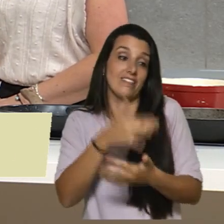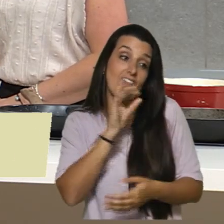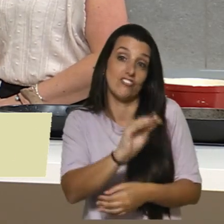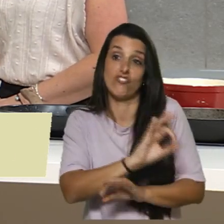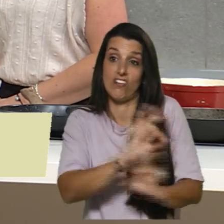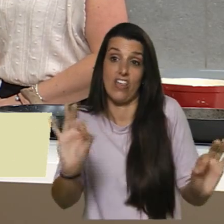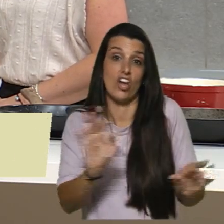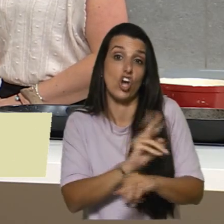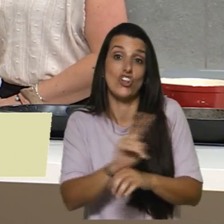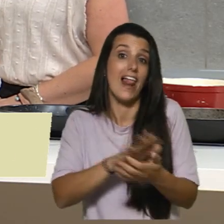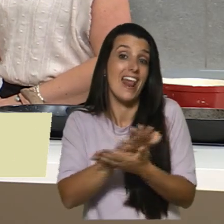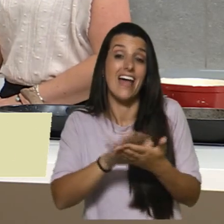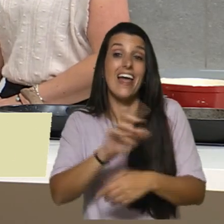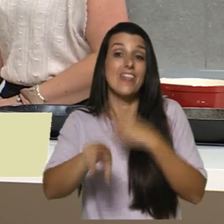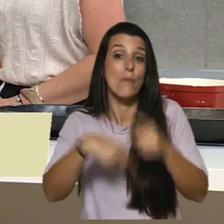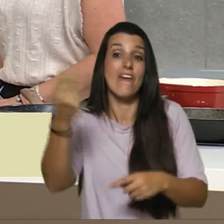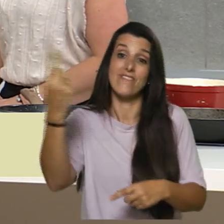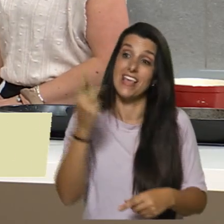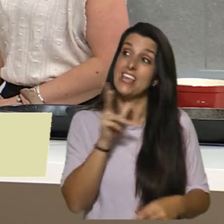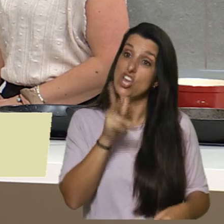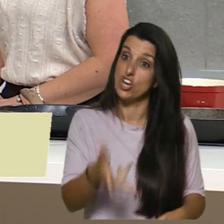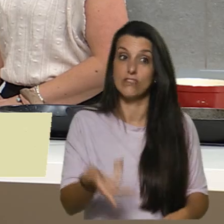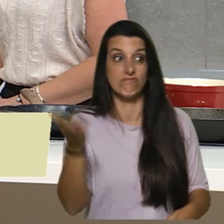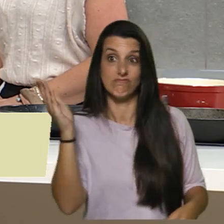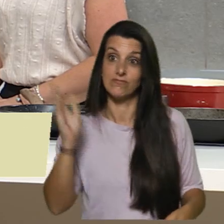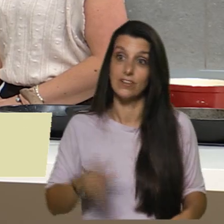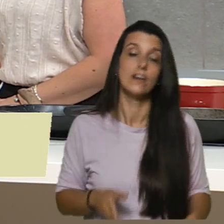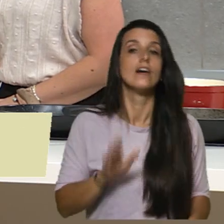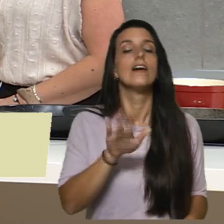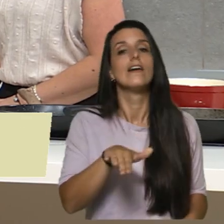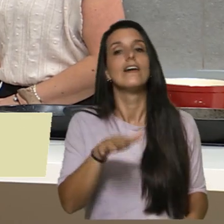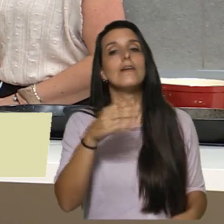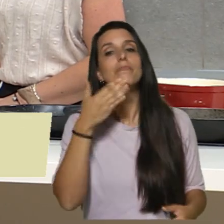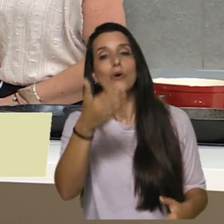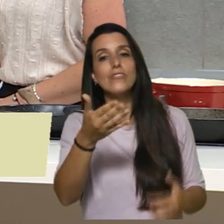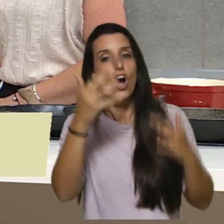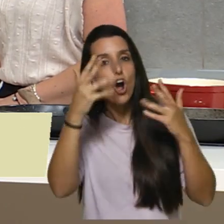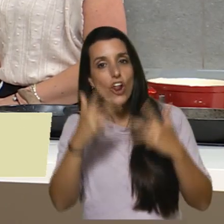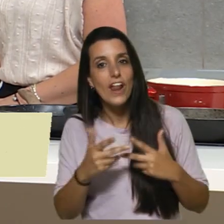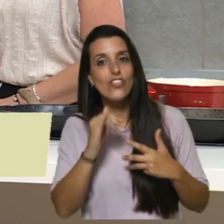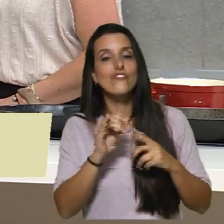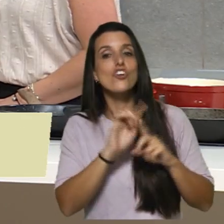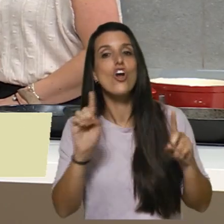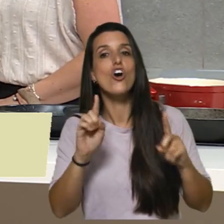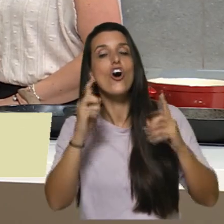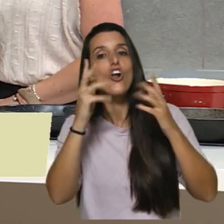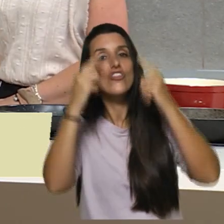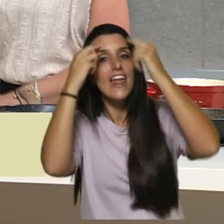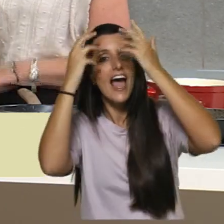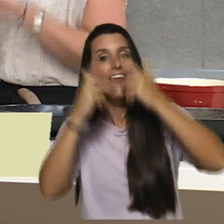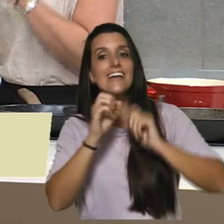decir. Porque después viene mi hijo y me... La pregunta es, ¿qué tan ordenado sos? ¿Qué tan ordenada tenés la mente? Claro.